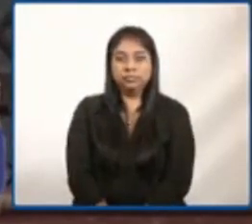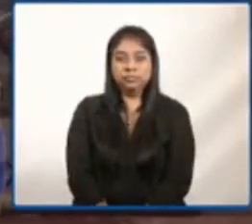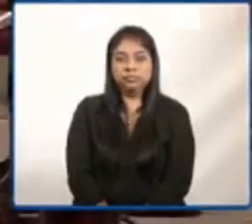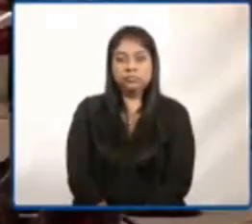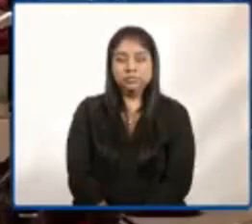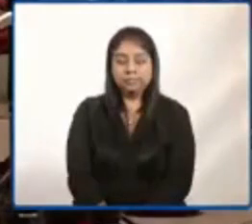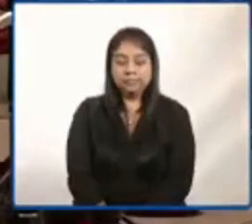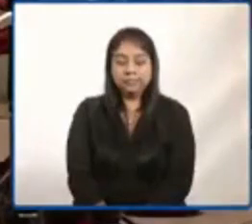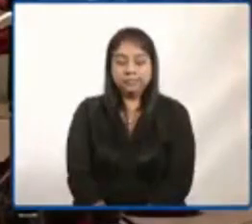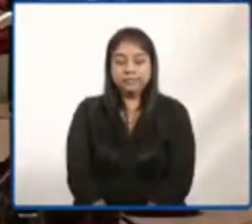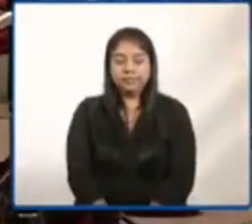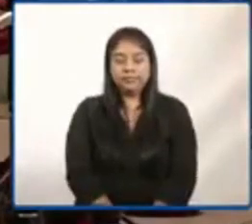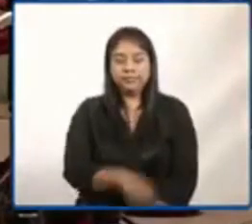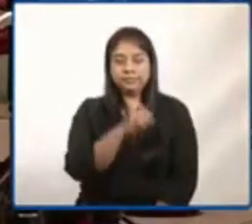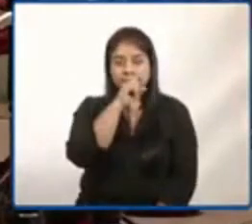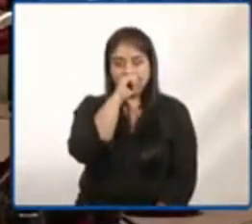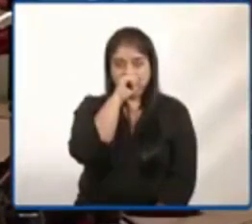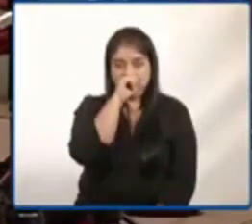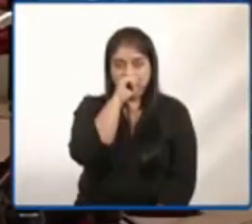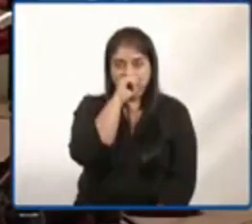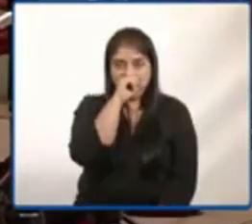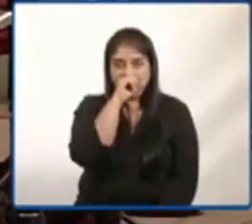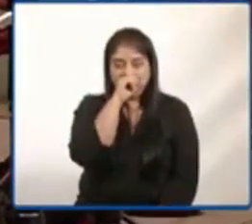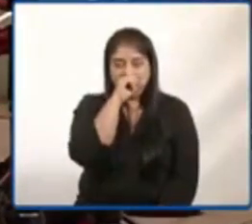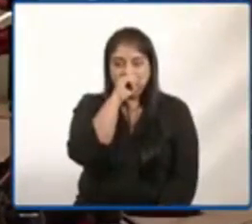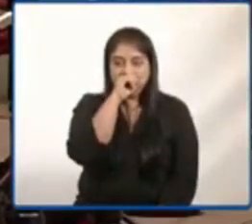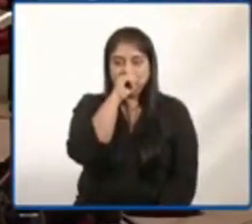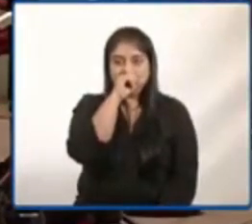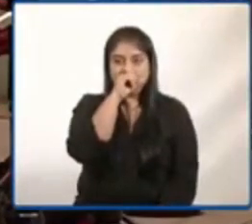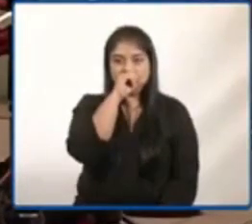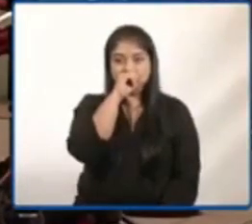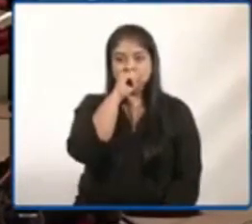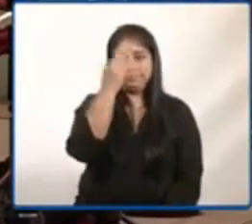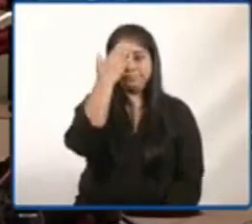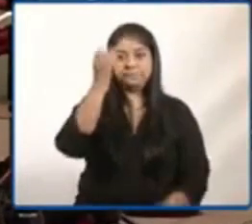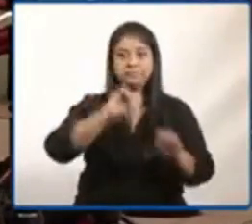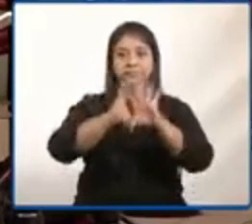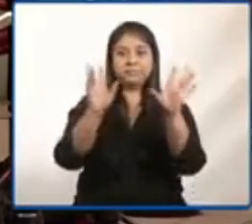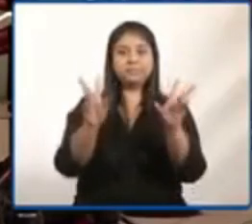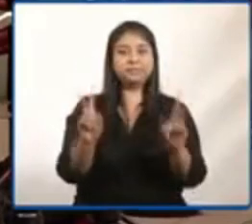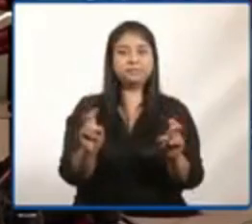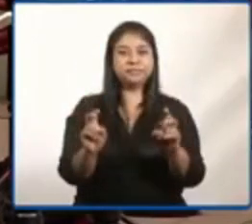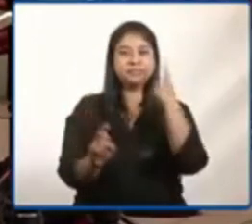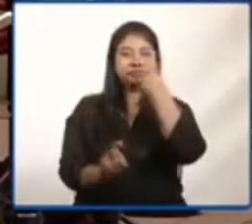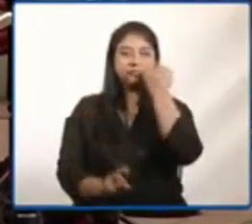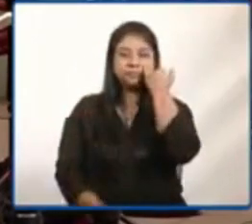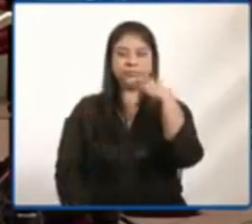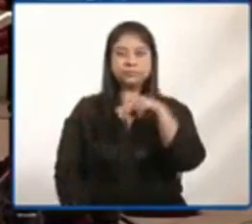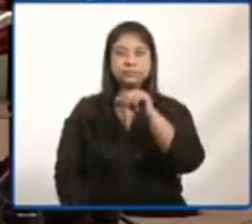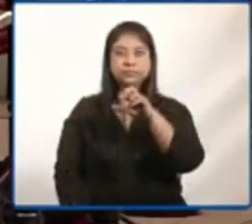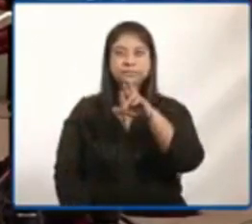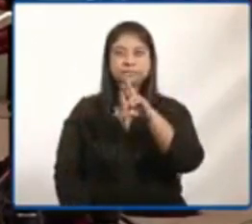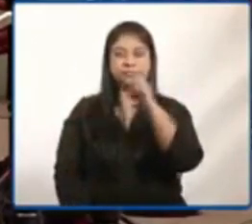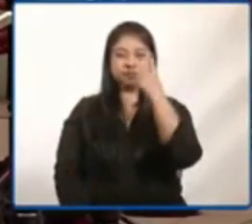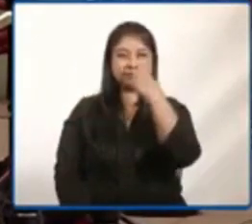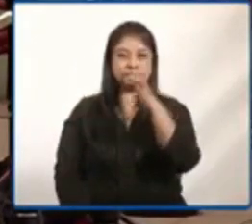¿Qué tal, David? Muy buenos días. En el tema del SINAPRECE, de alguna manera ustedes se van a ubicar en distintos lugares